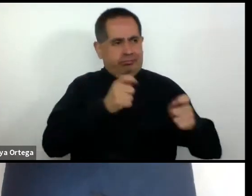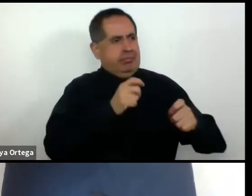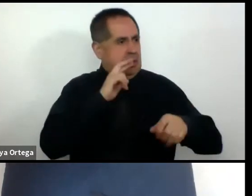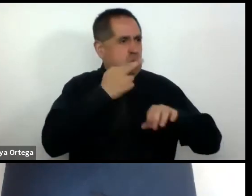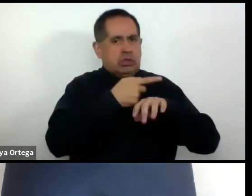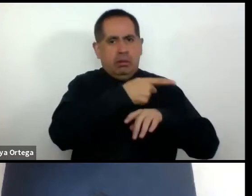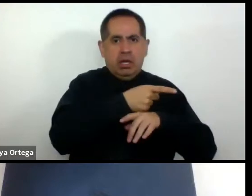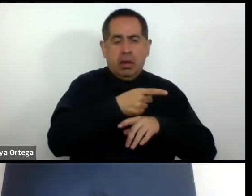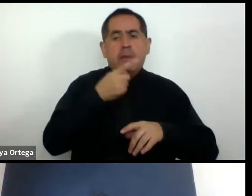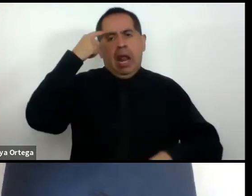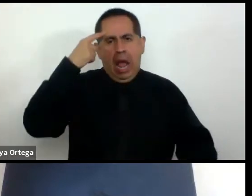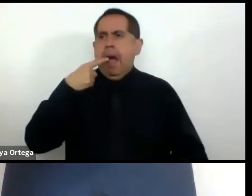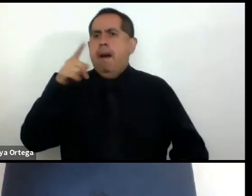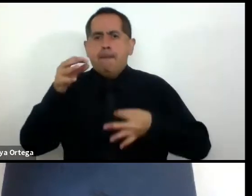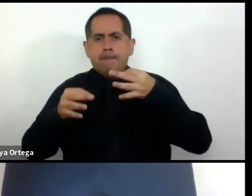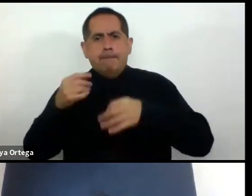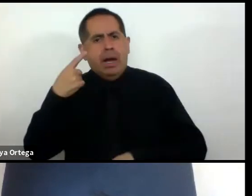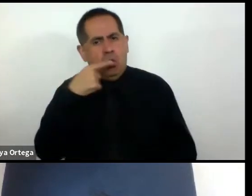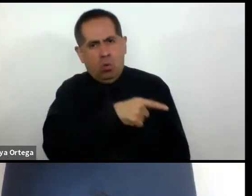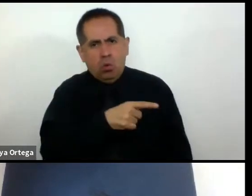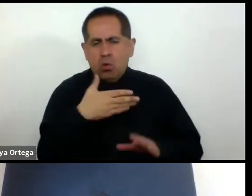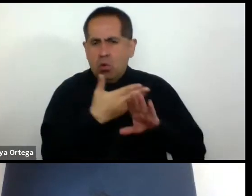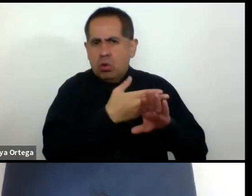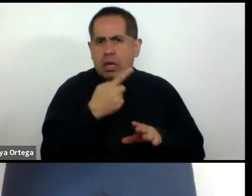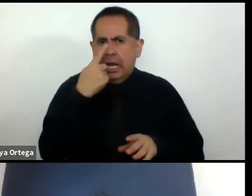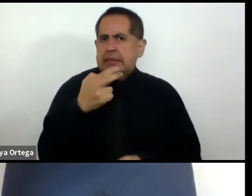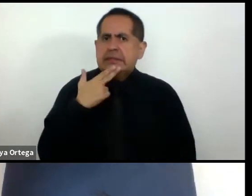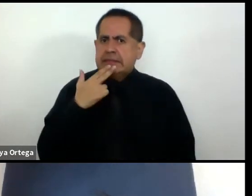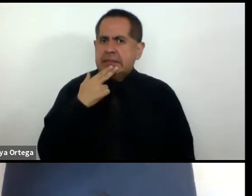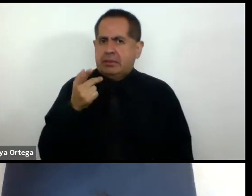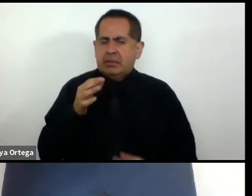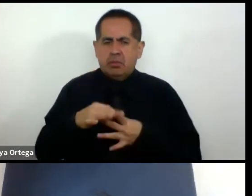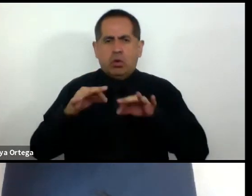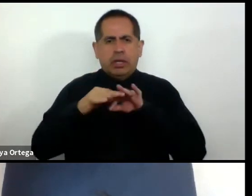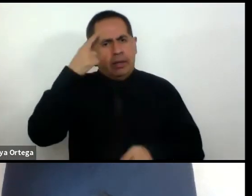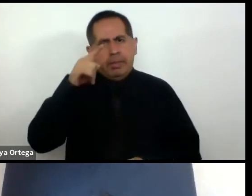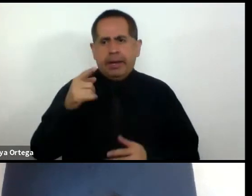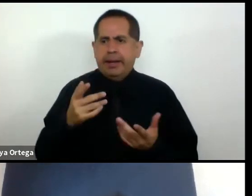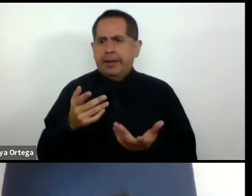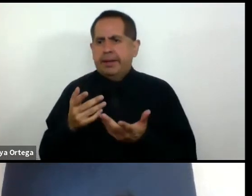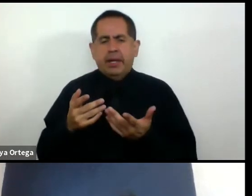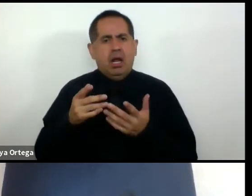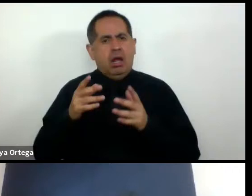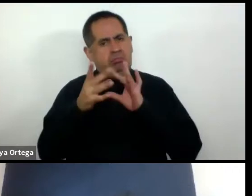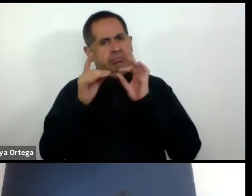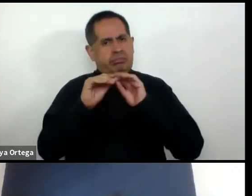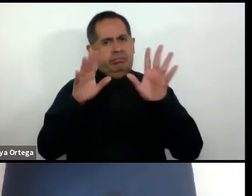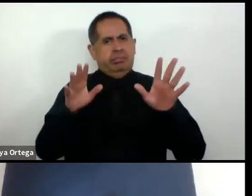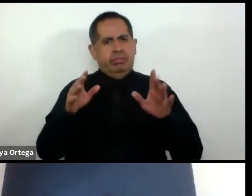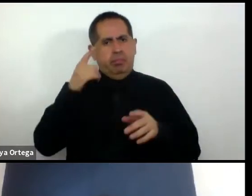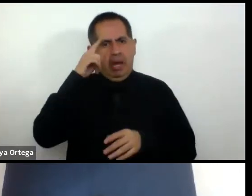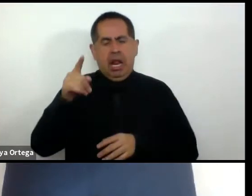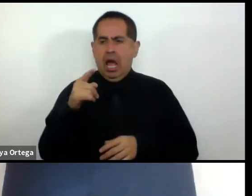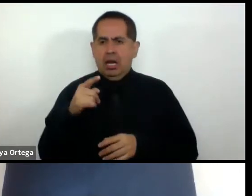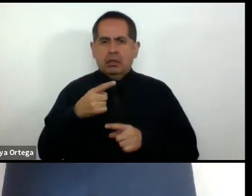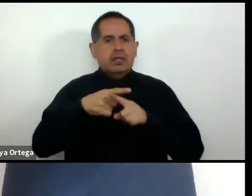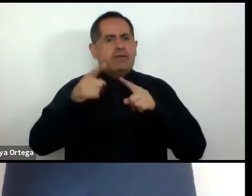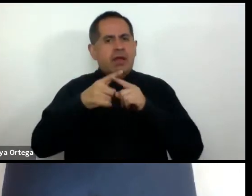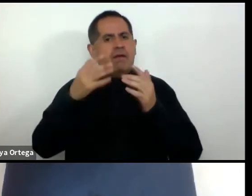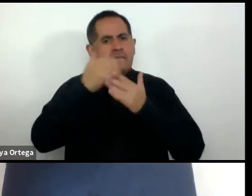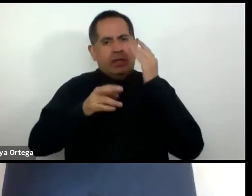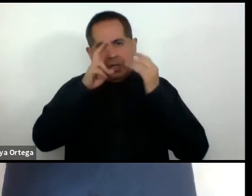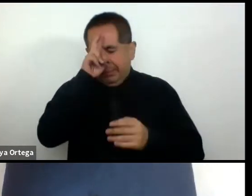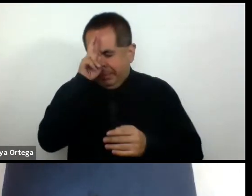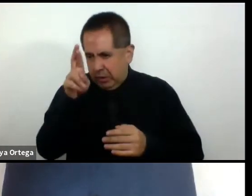en el juicio de amparo, y de qué manera ahí podemos abrir una ventana enorme para ventilar varias de las violaciones que las personas